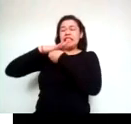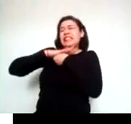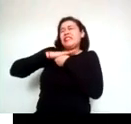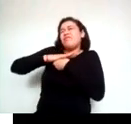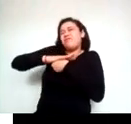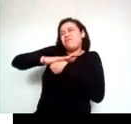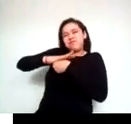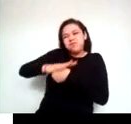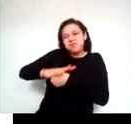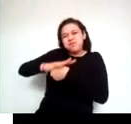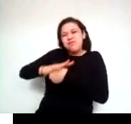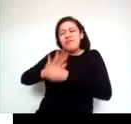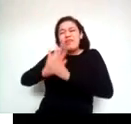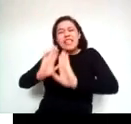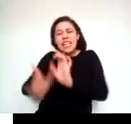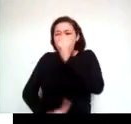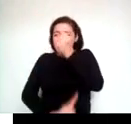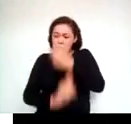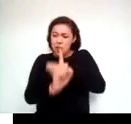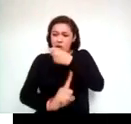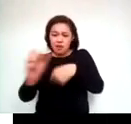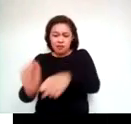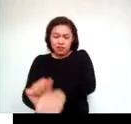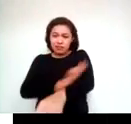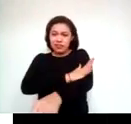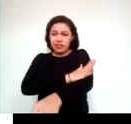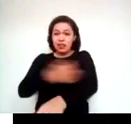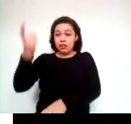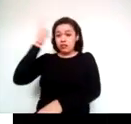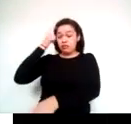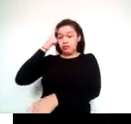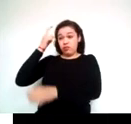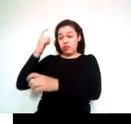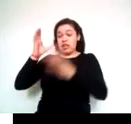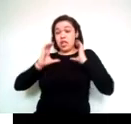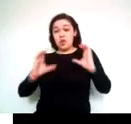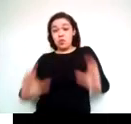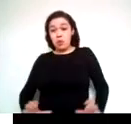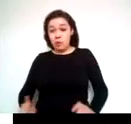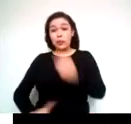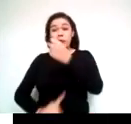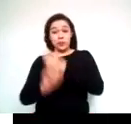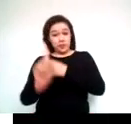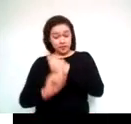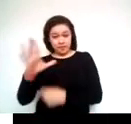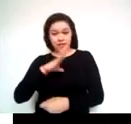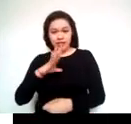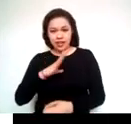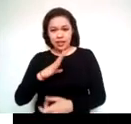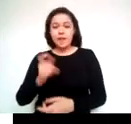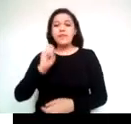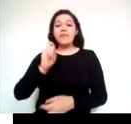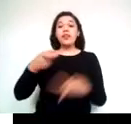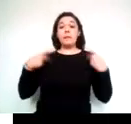y que ya les está afectando de manera emocional, psicológica y física. Es decir, empleados que ya están